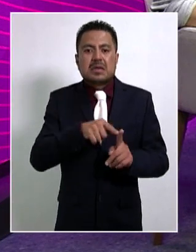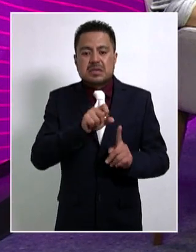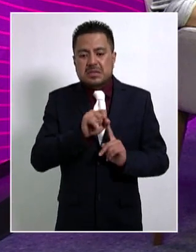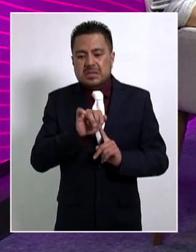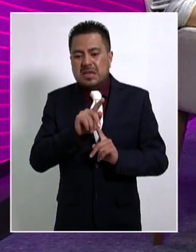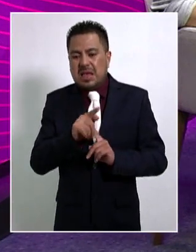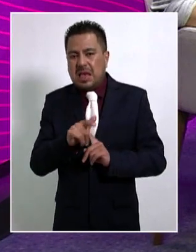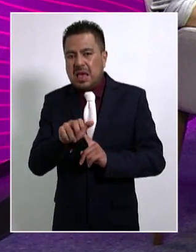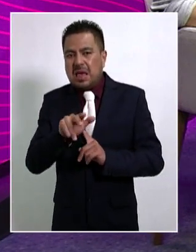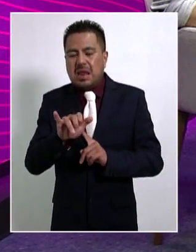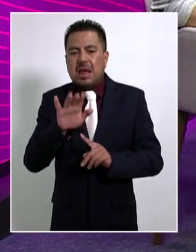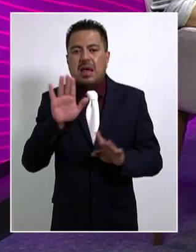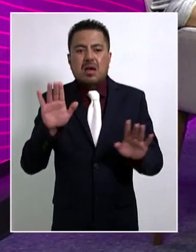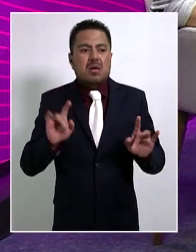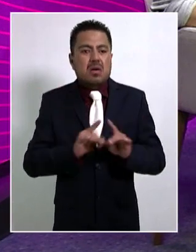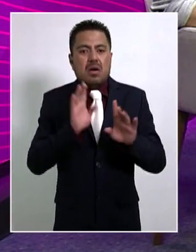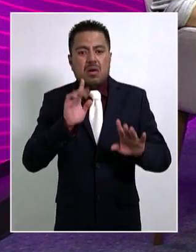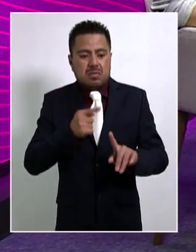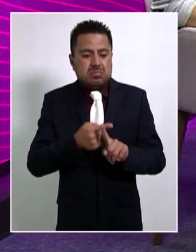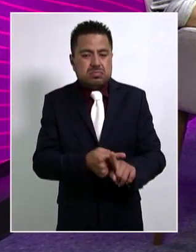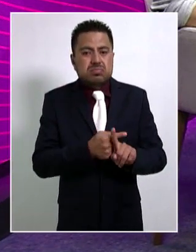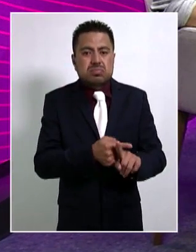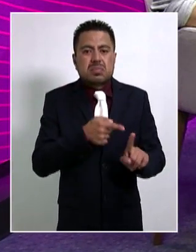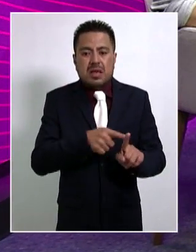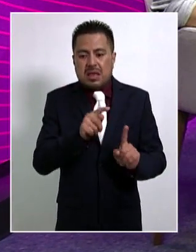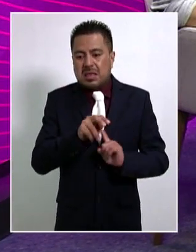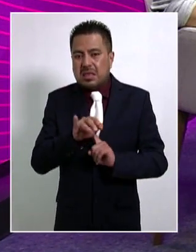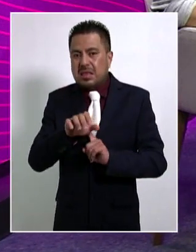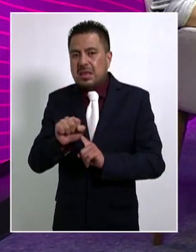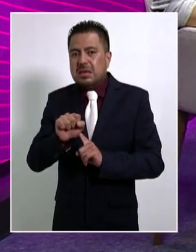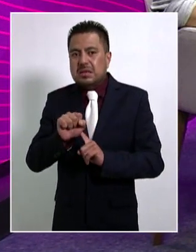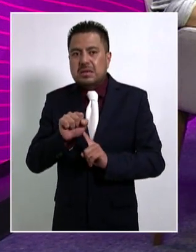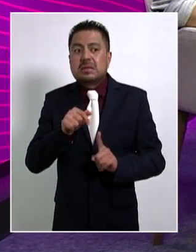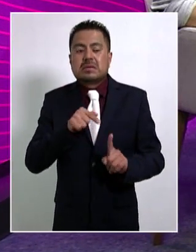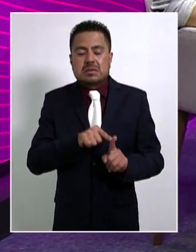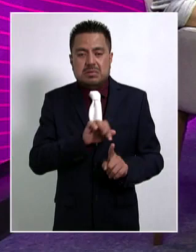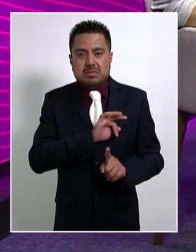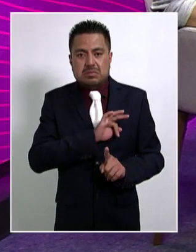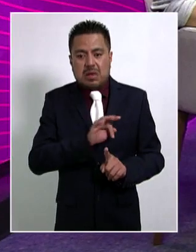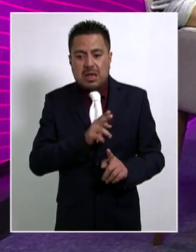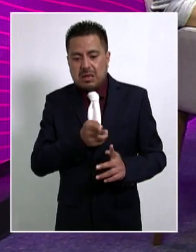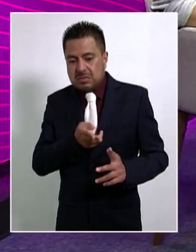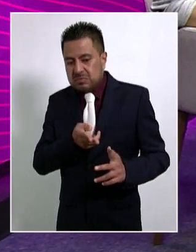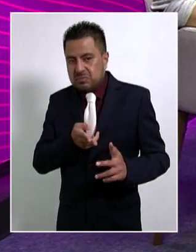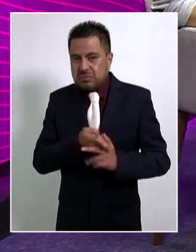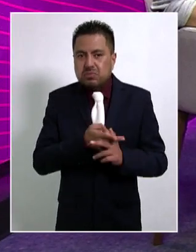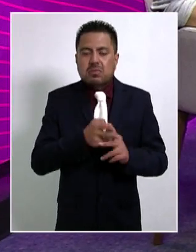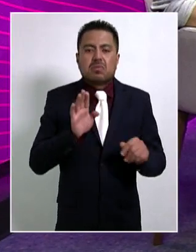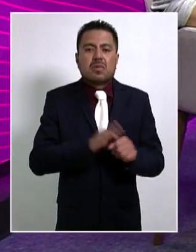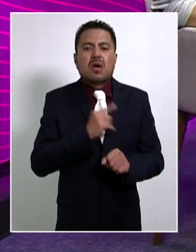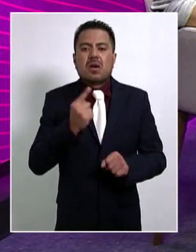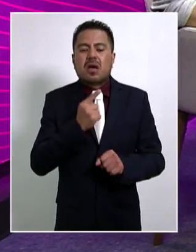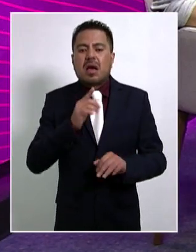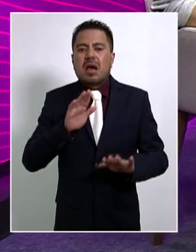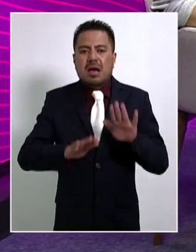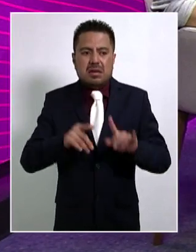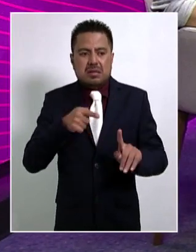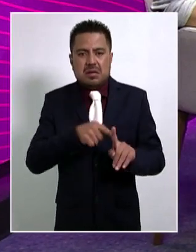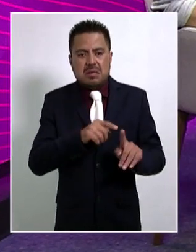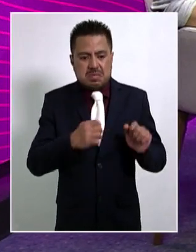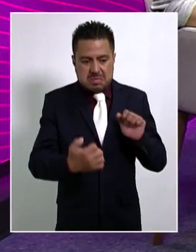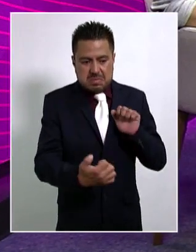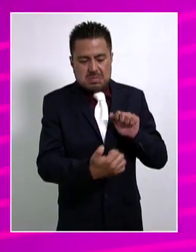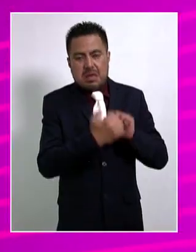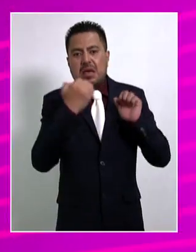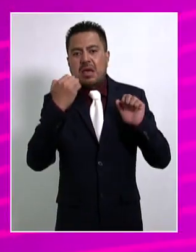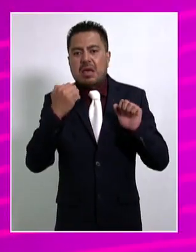cisgénero, cuando va a tratar de violarla se da cuenta que es una mujer trans, de ahí viene el asesinato. ¿Por qué? Porque dice, bueno, es que ella me